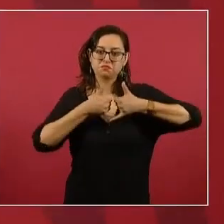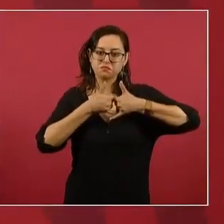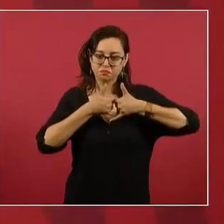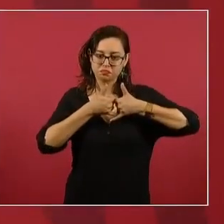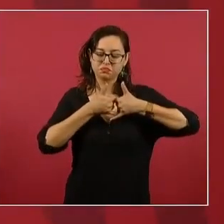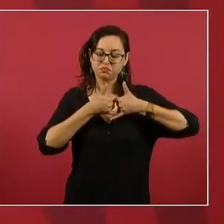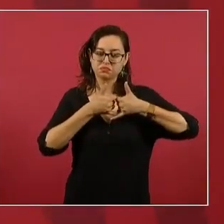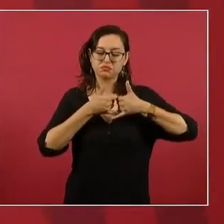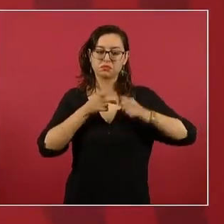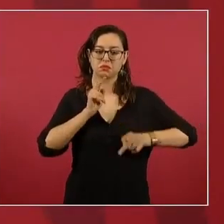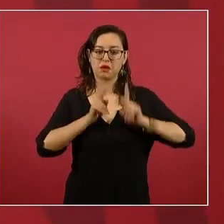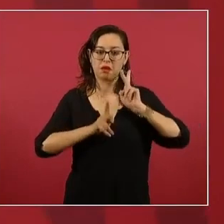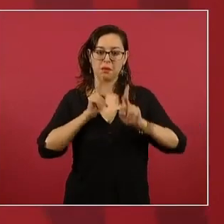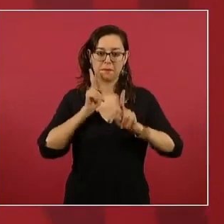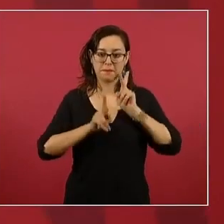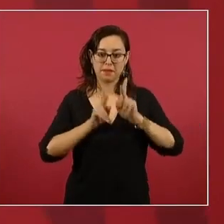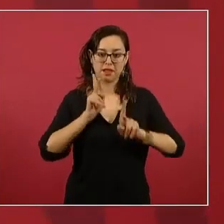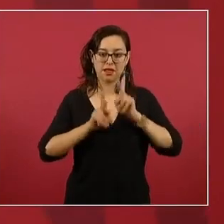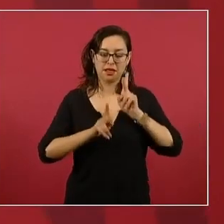con